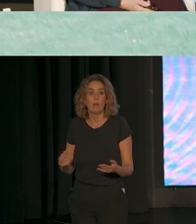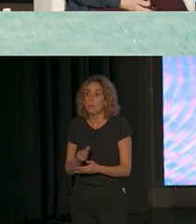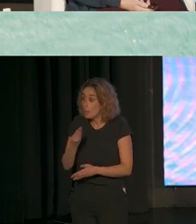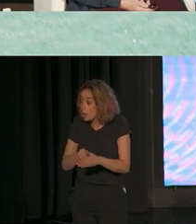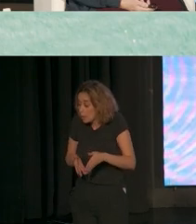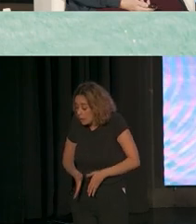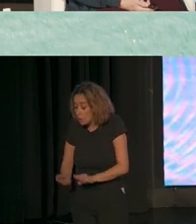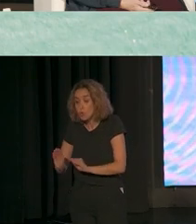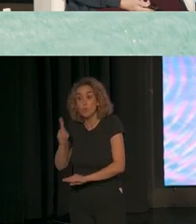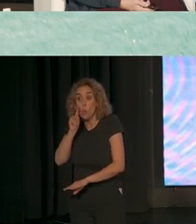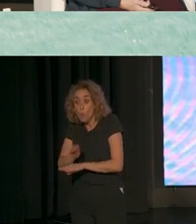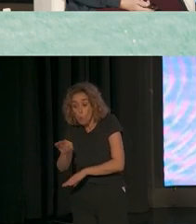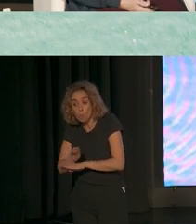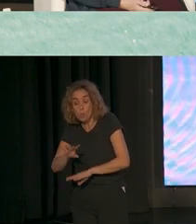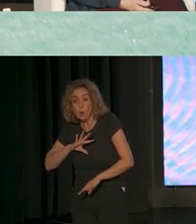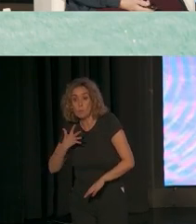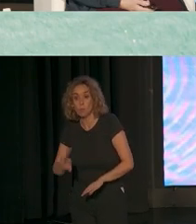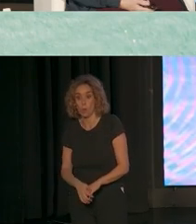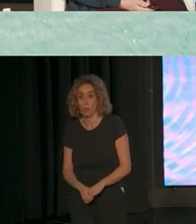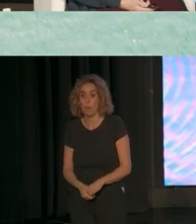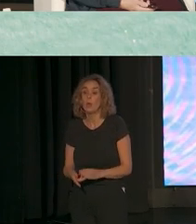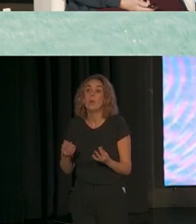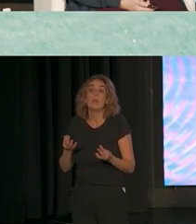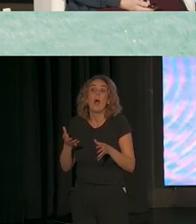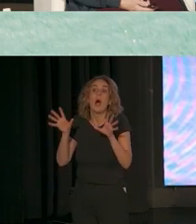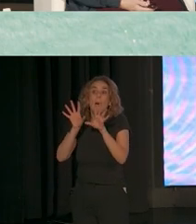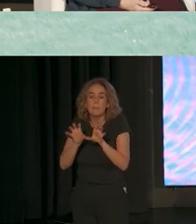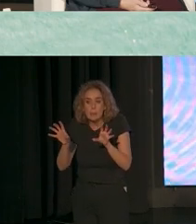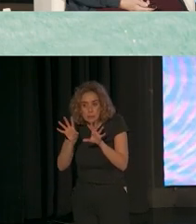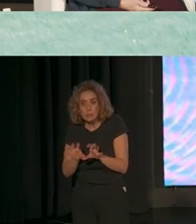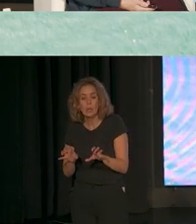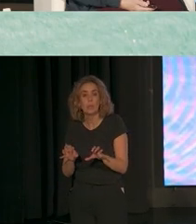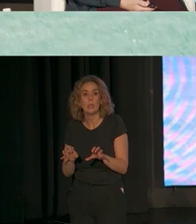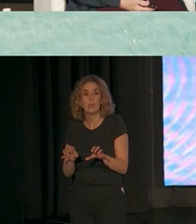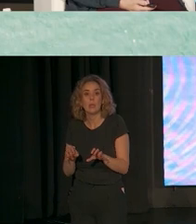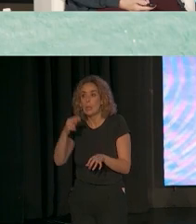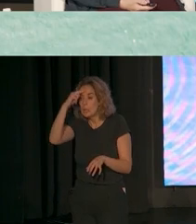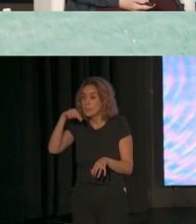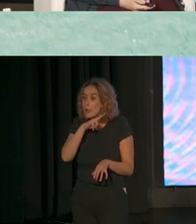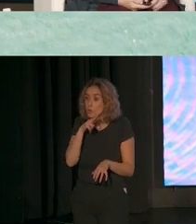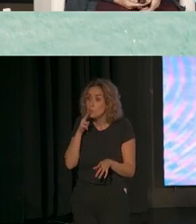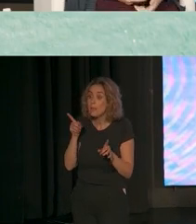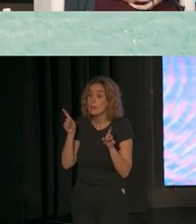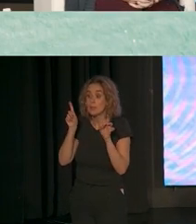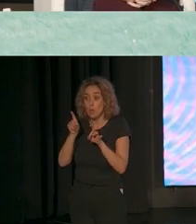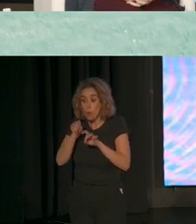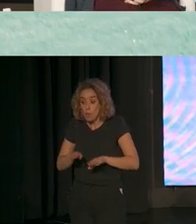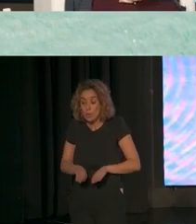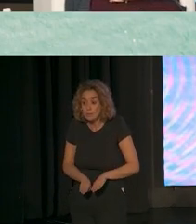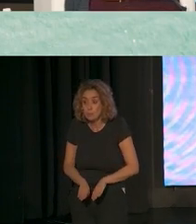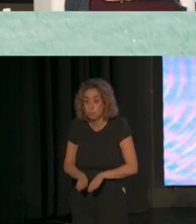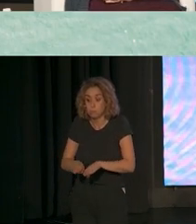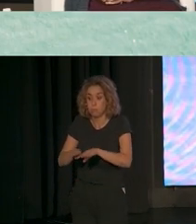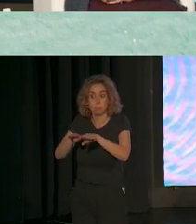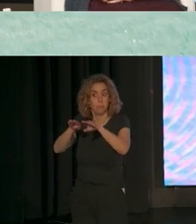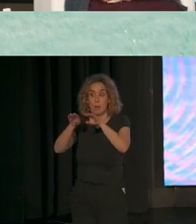del niño. Se trata de también de aprender y hacer crecer a los padres y a los educadores para que puedan apoyarles